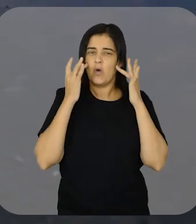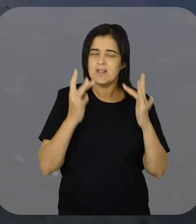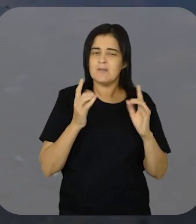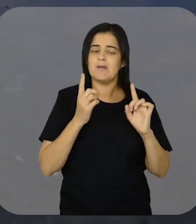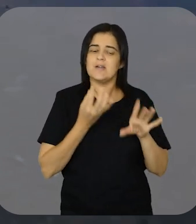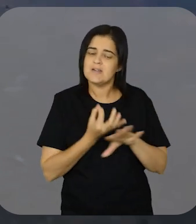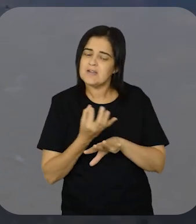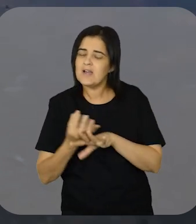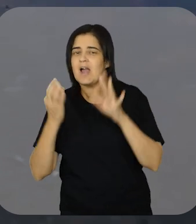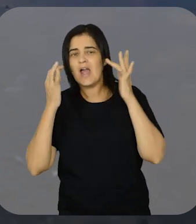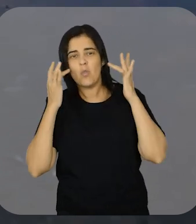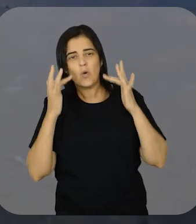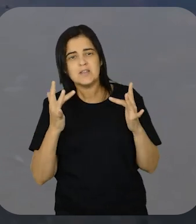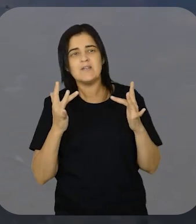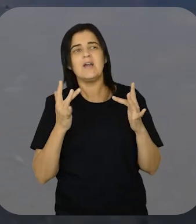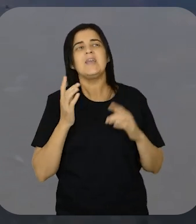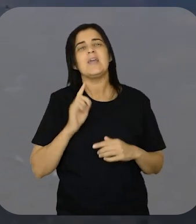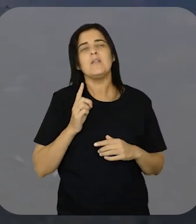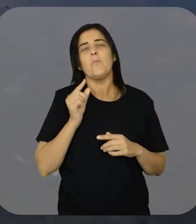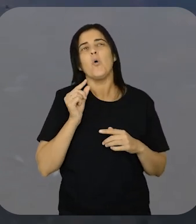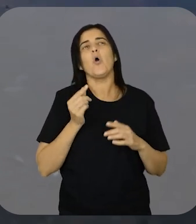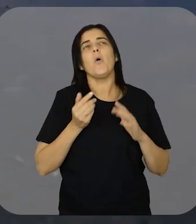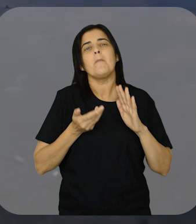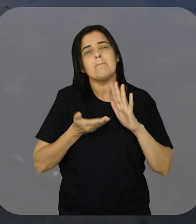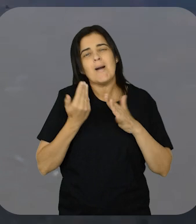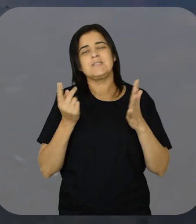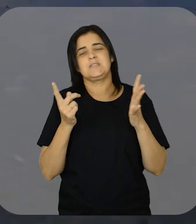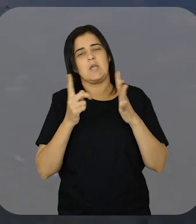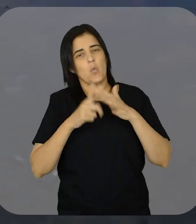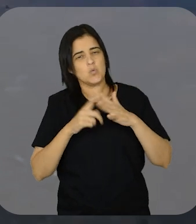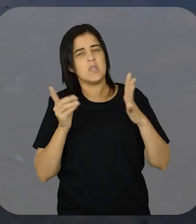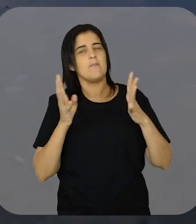práctica educativa que tendría que ser un poco más inclusiva.